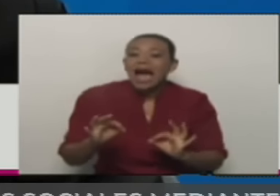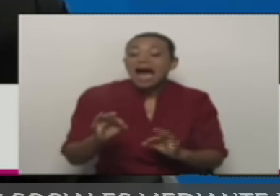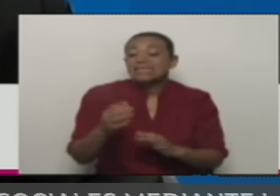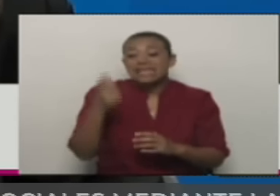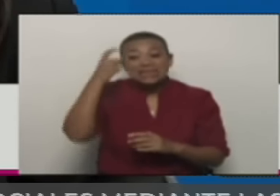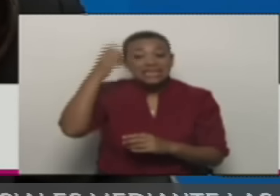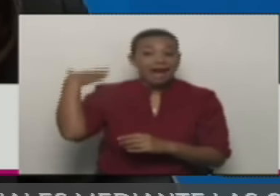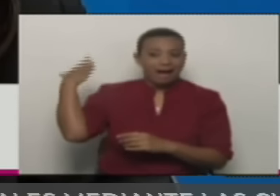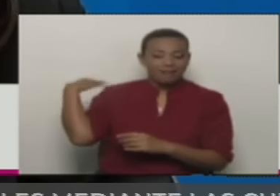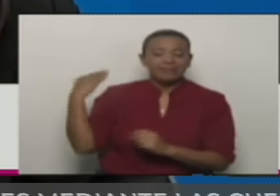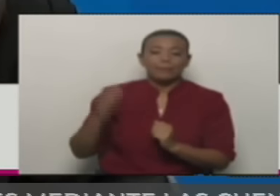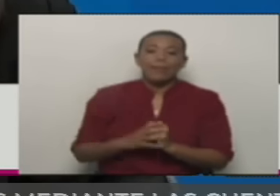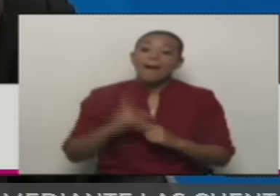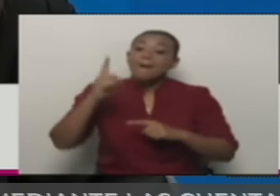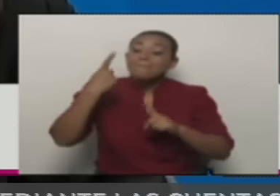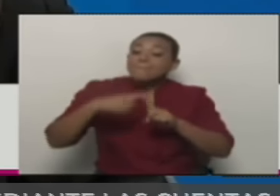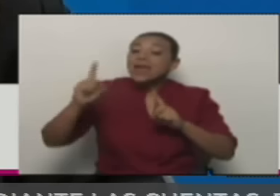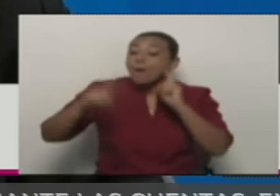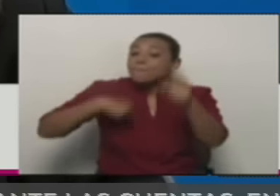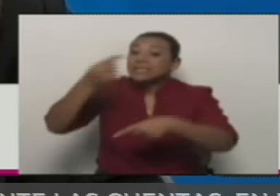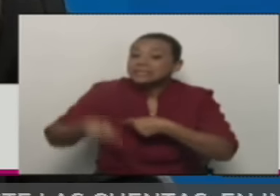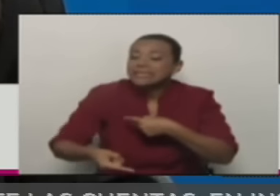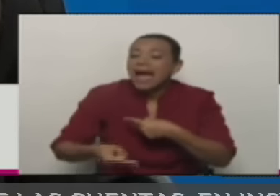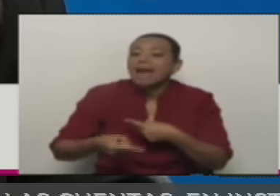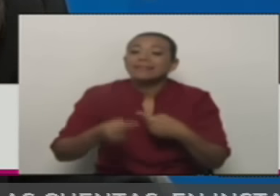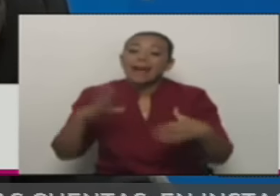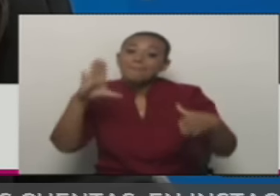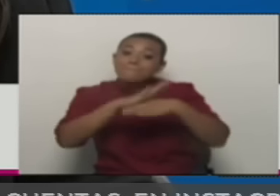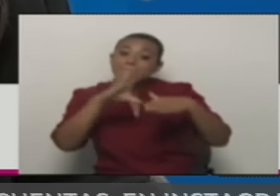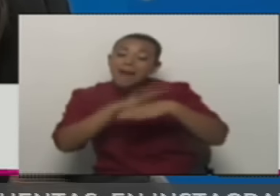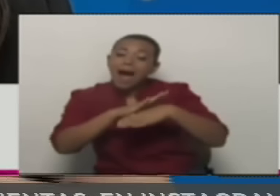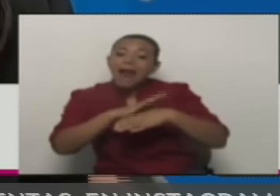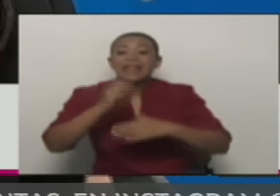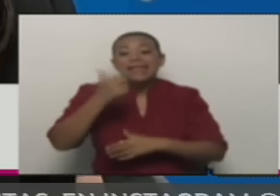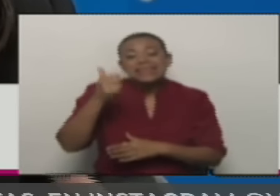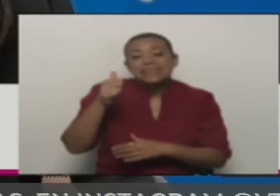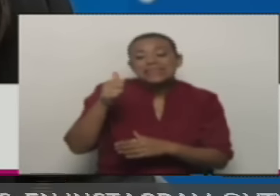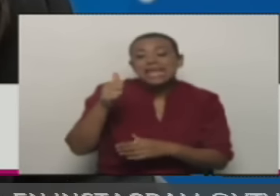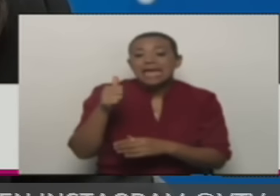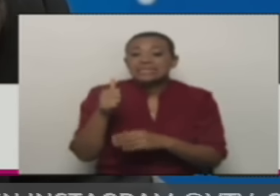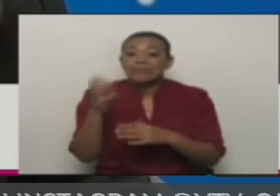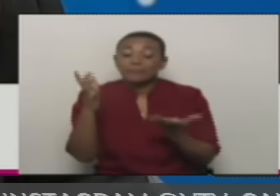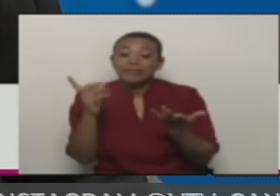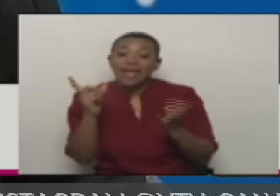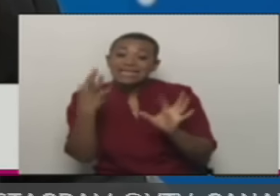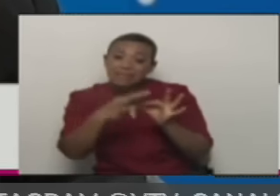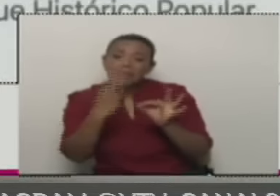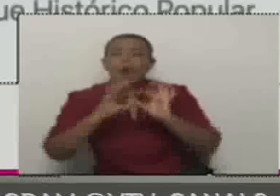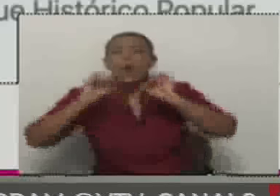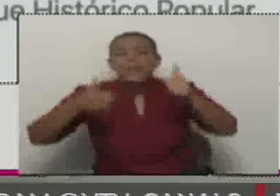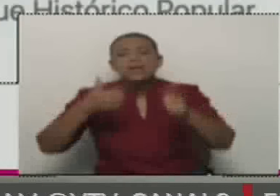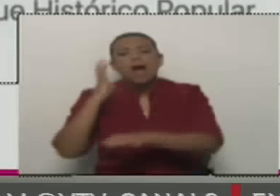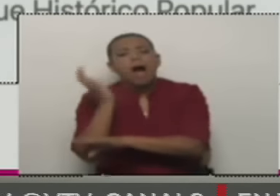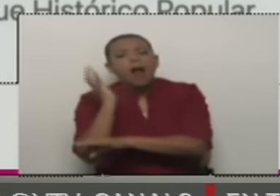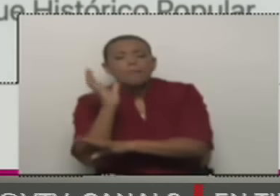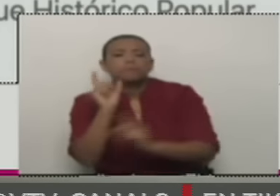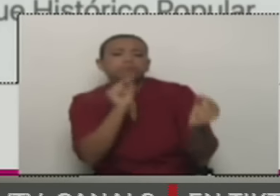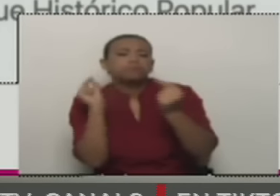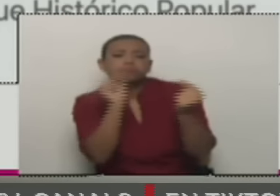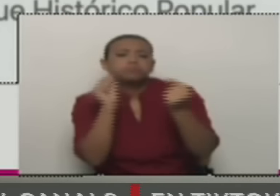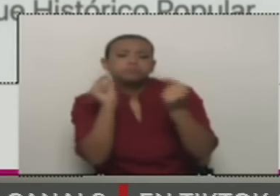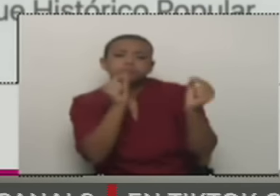días. Pero mañana, presidente, inician las asambleas de bases en las comunidades próximas al Gran Congreso del